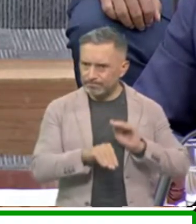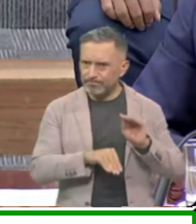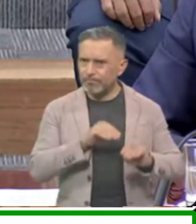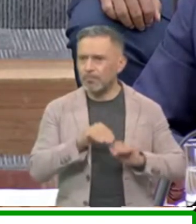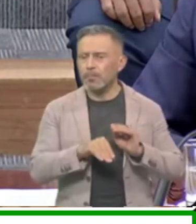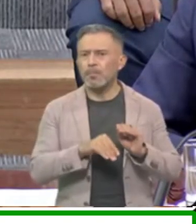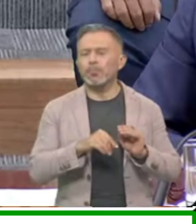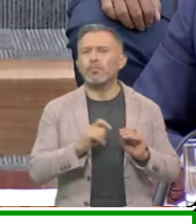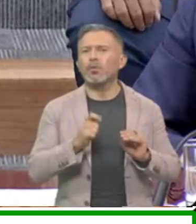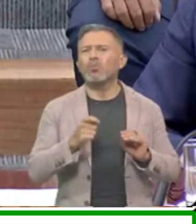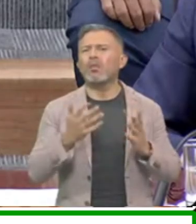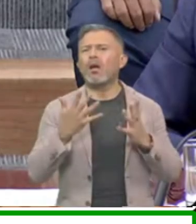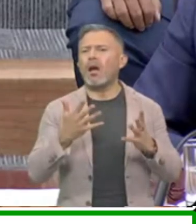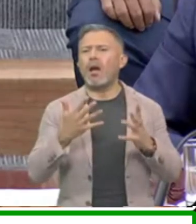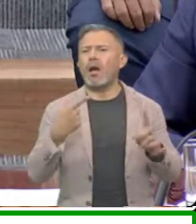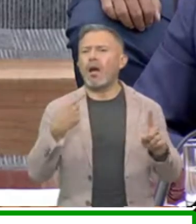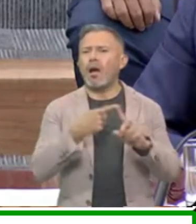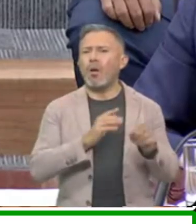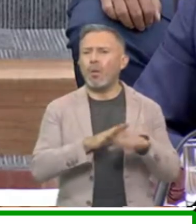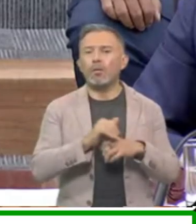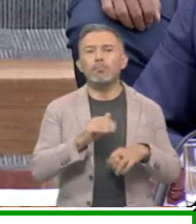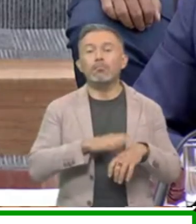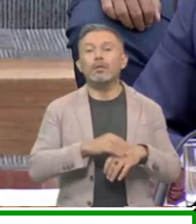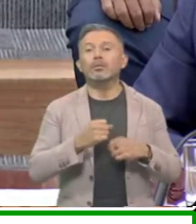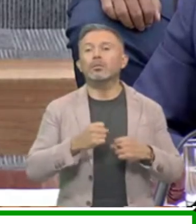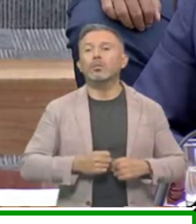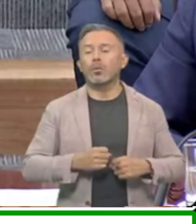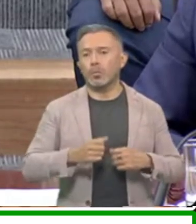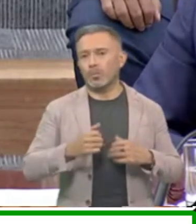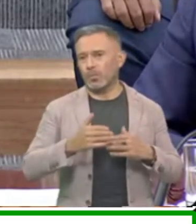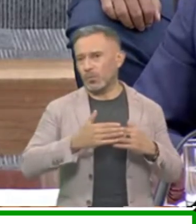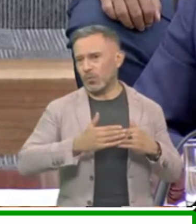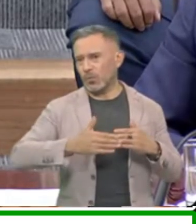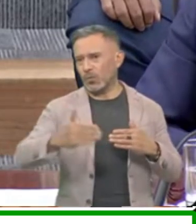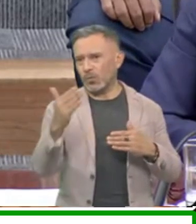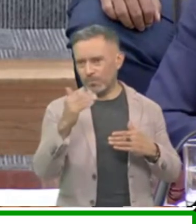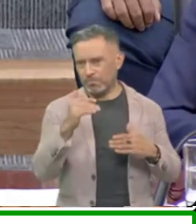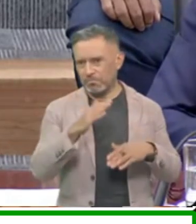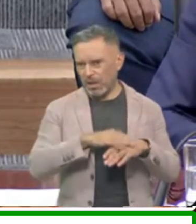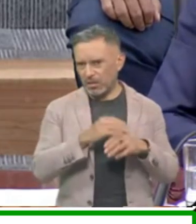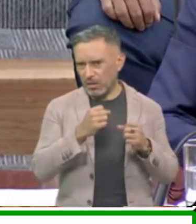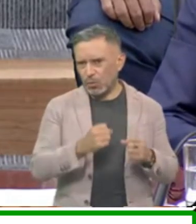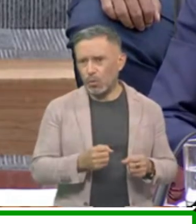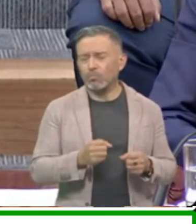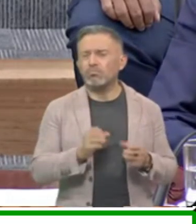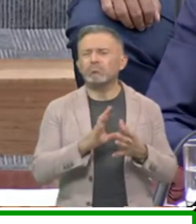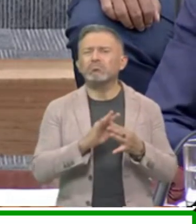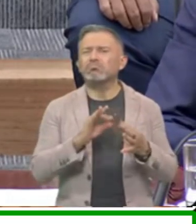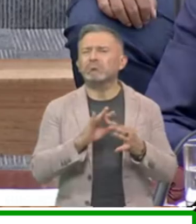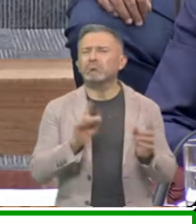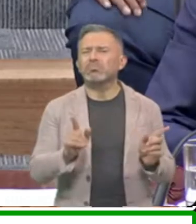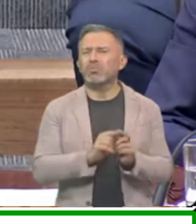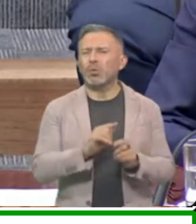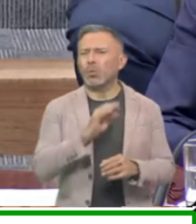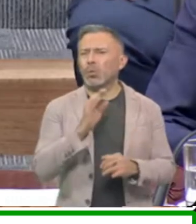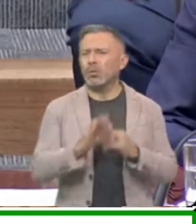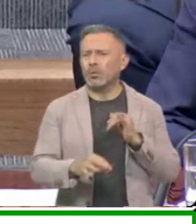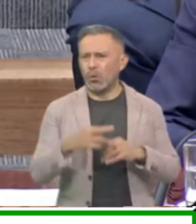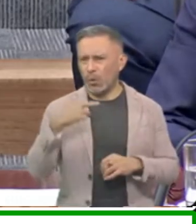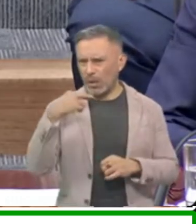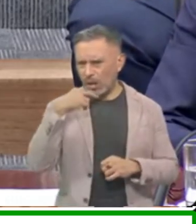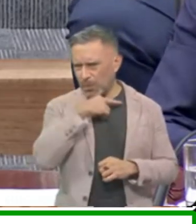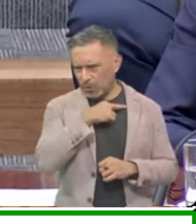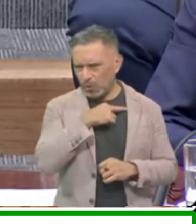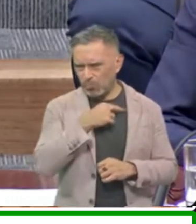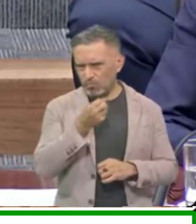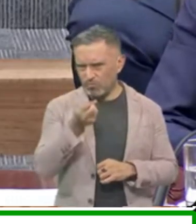queremos como los procesos de certeza para el próximo tiempo de México. Termino con una rápida reflexión sobre la discusión